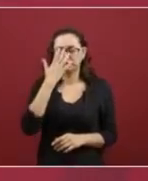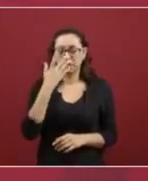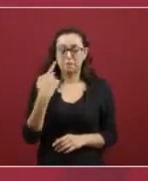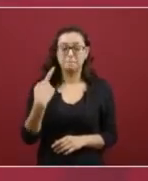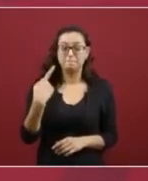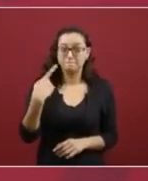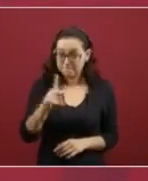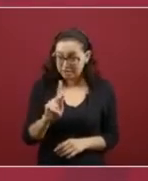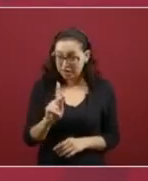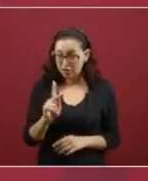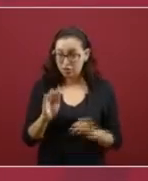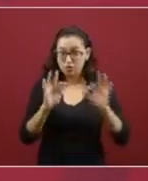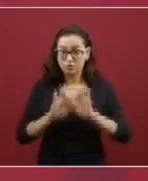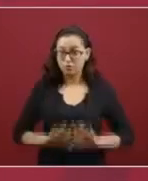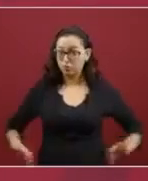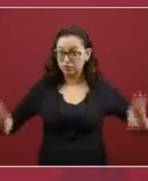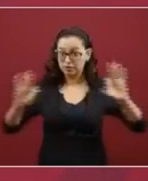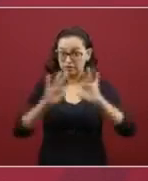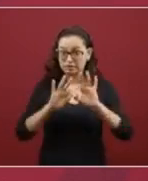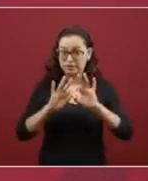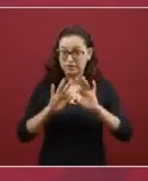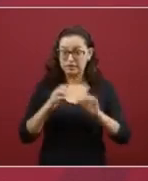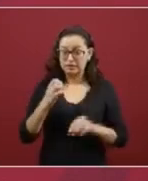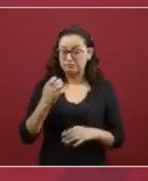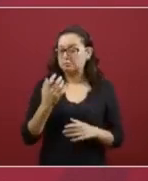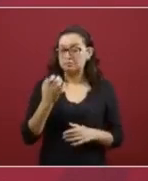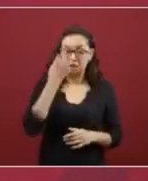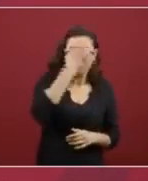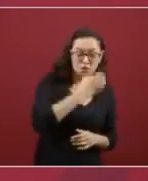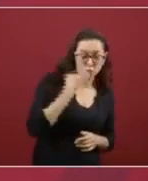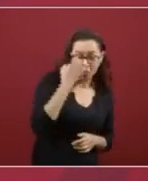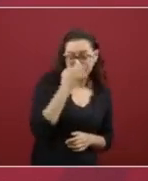evaluación con fines